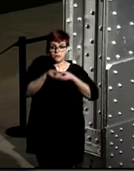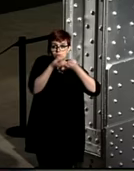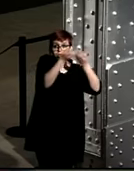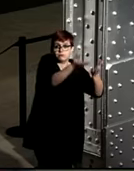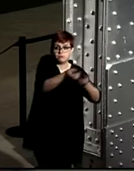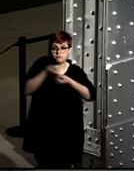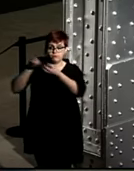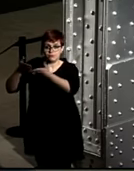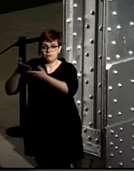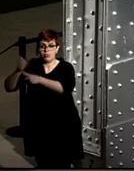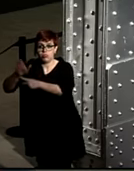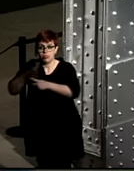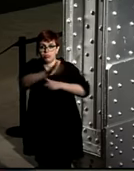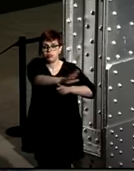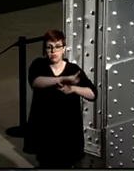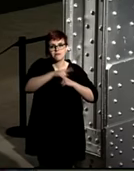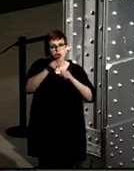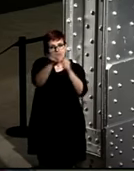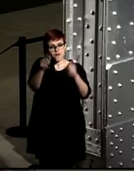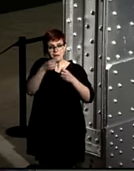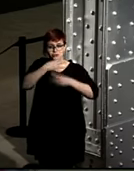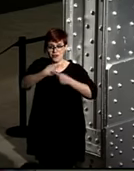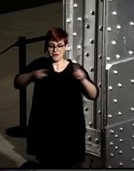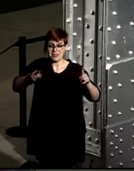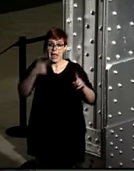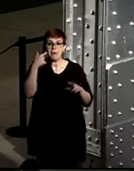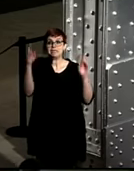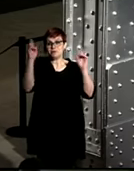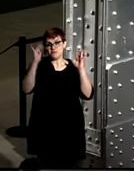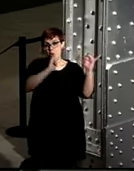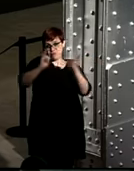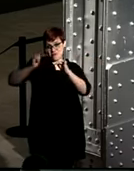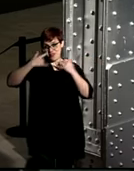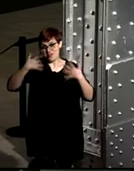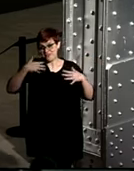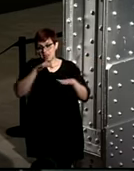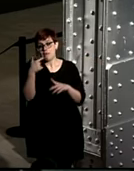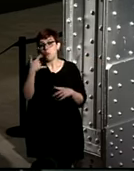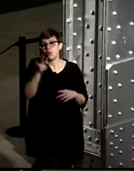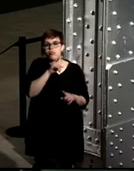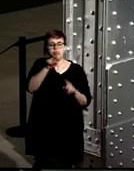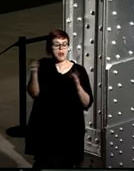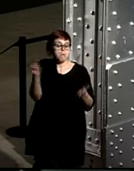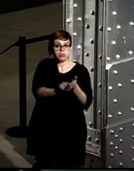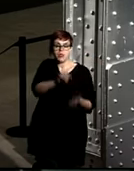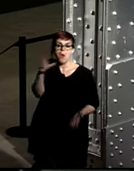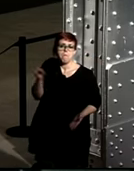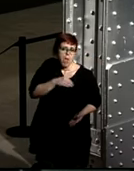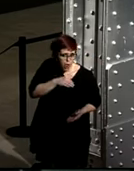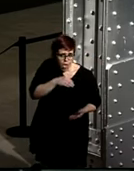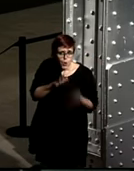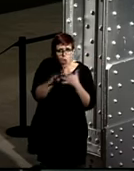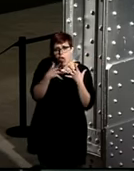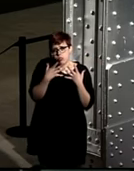con la historia que tú estás contando. Pues que sean igual de divertidos tus siguientes proyectos, o lo mismo te da por la tragedia y nos colocas un dramón